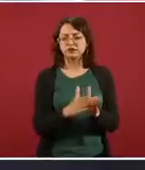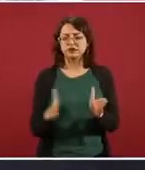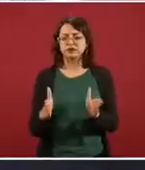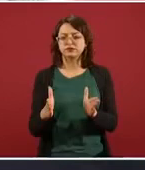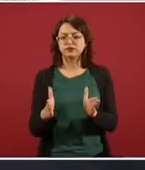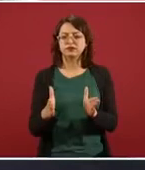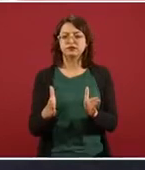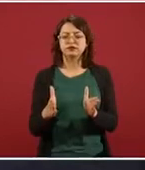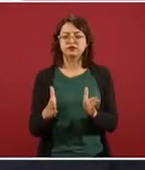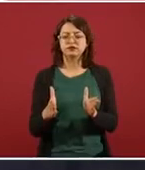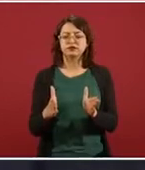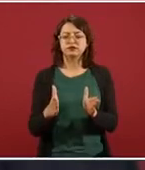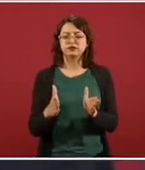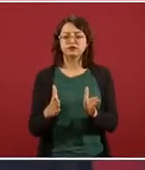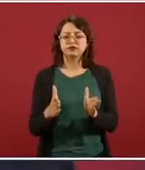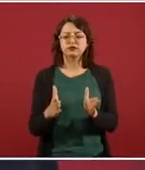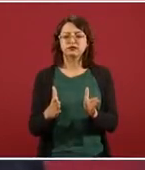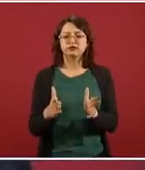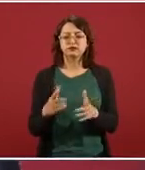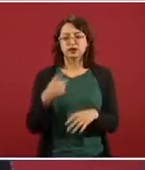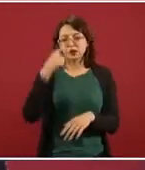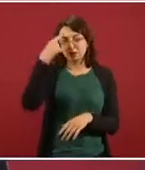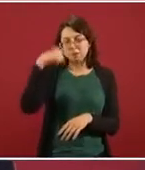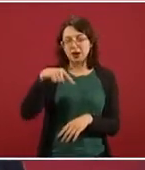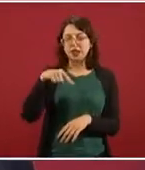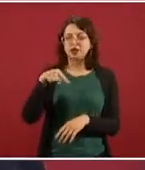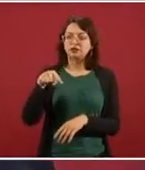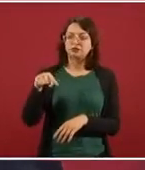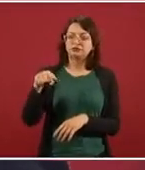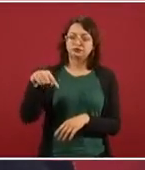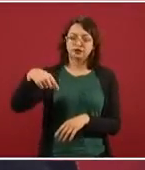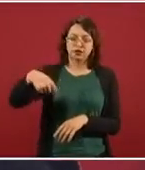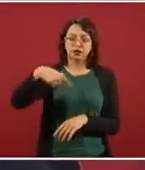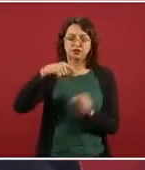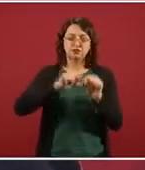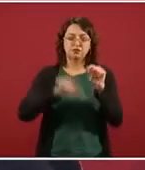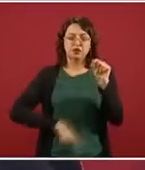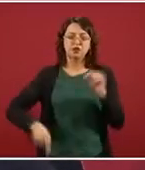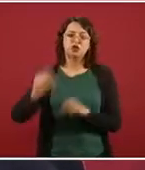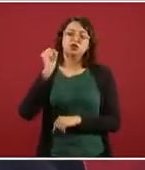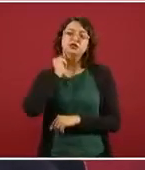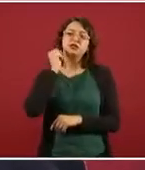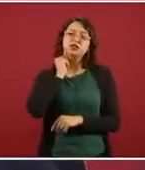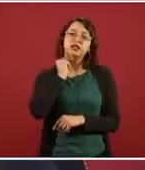para consultar a los senadores mexicanos.